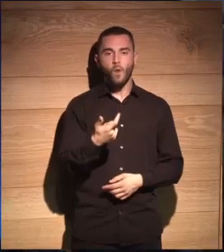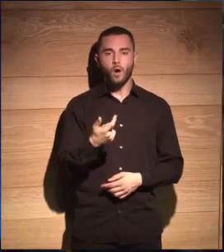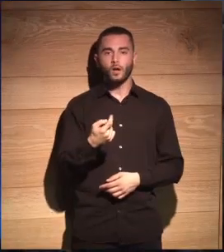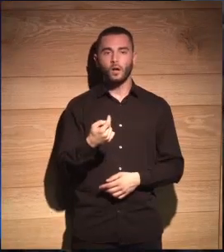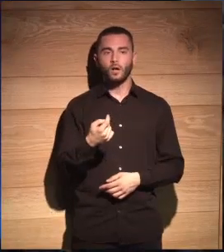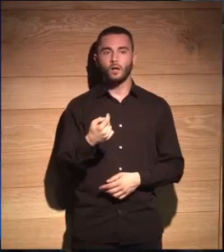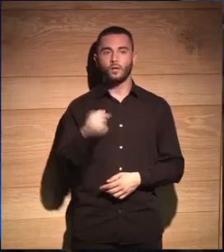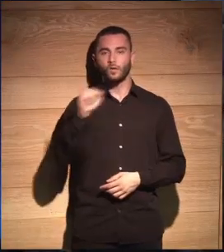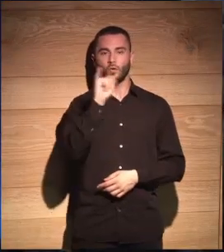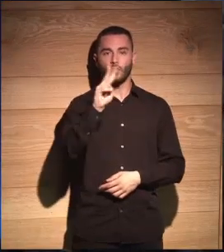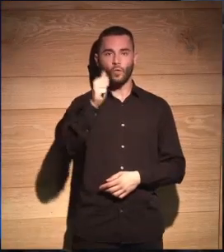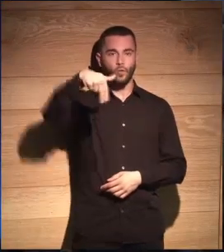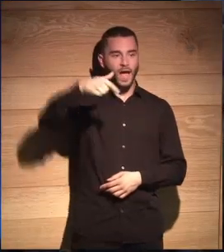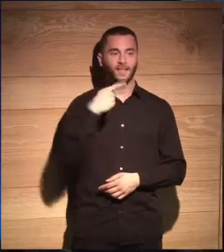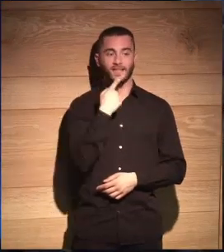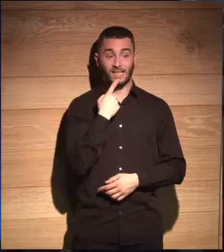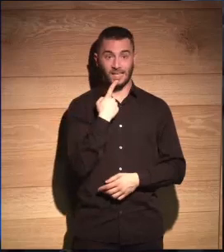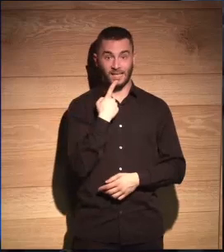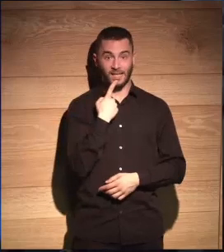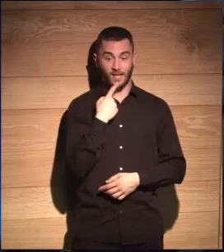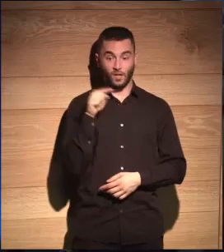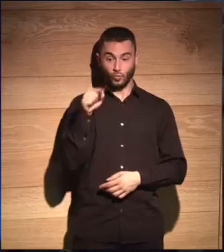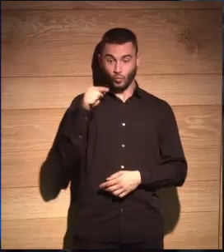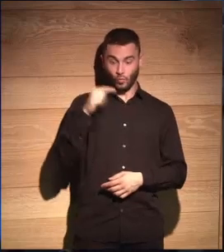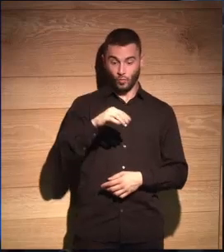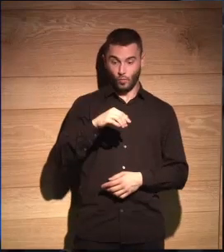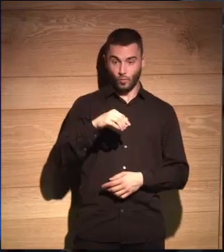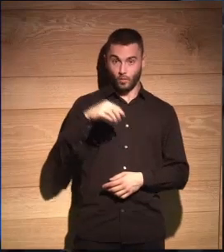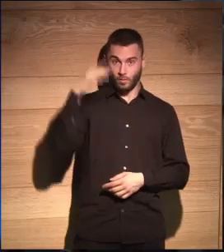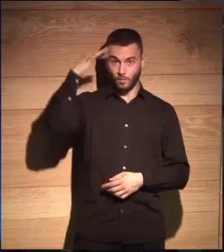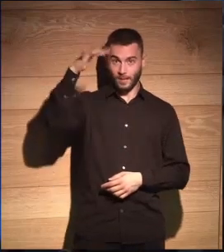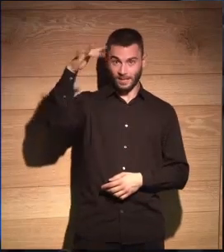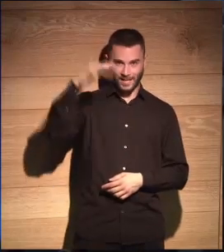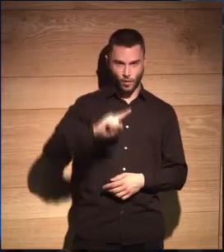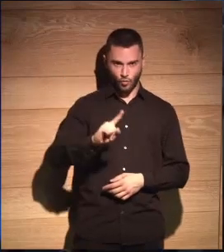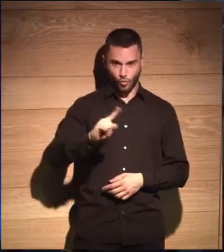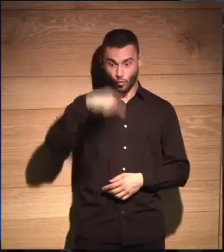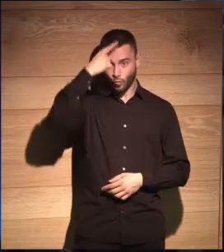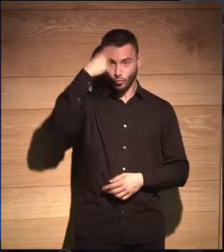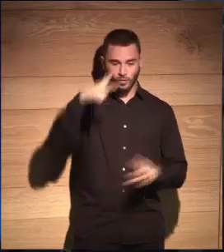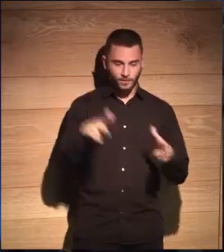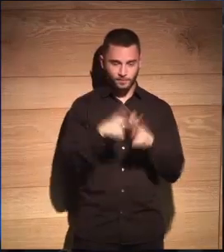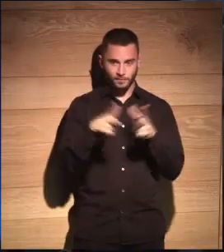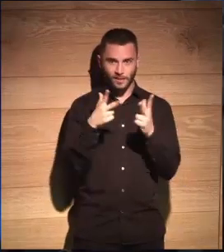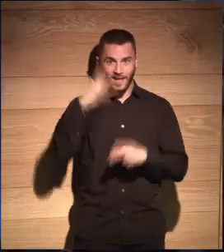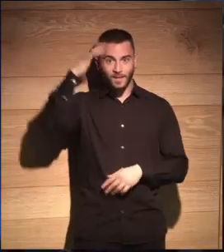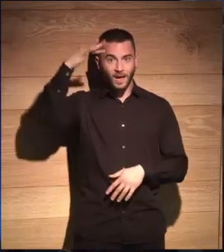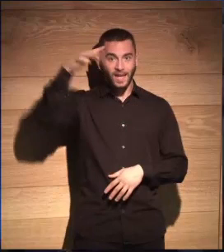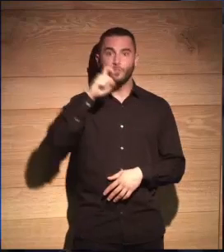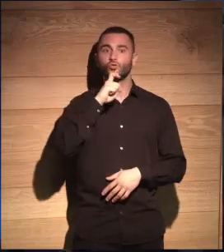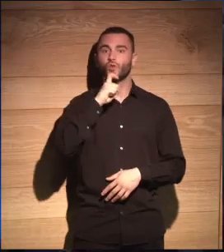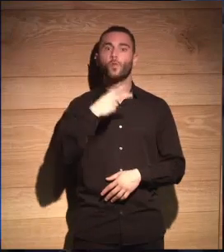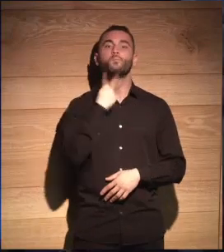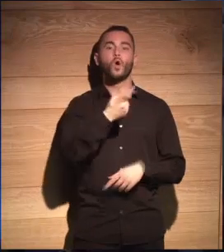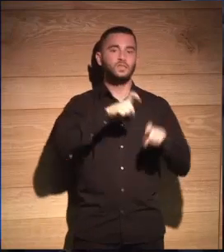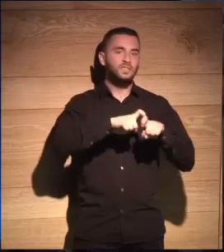lo que decía Juan, que ya no es cómo te lo imaginas tú personalmente, sino culturalmente en nuestra sociedad cómo nos imaginamos un tipo